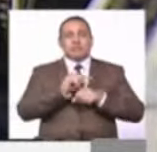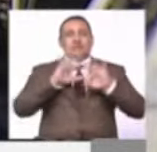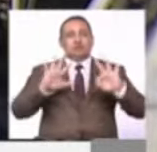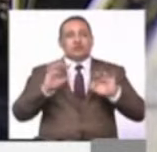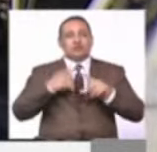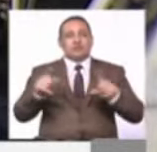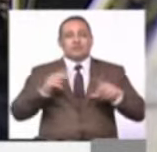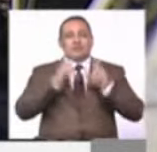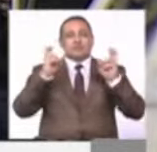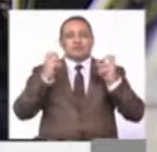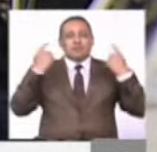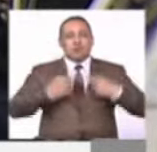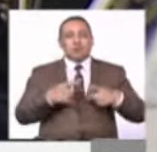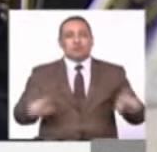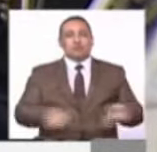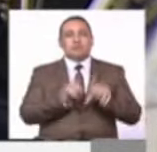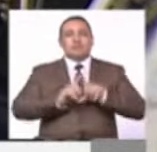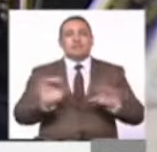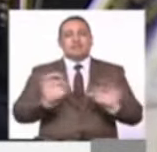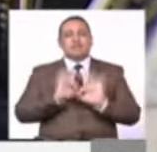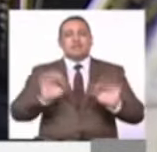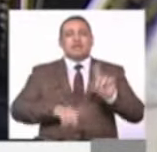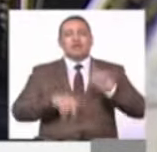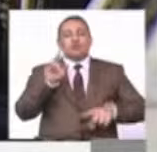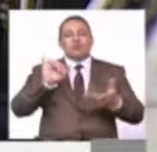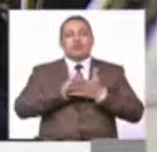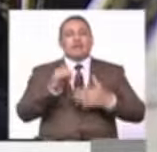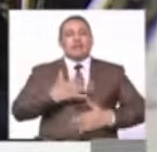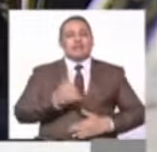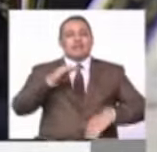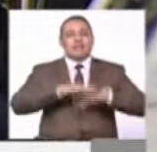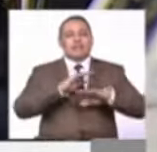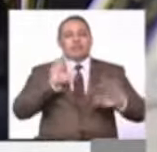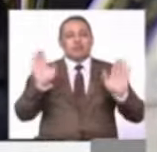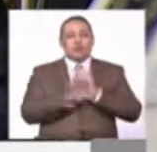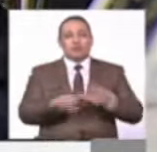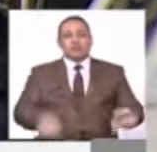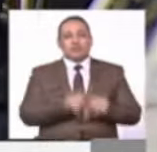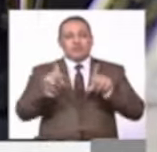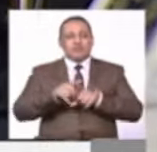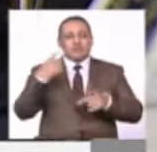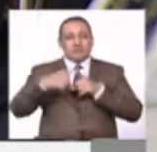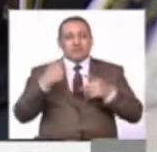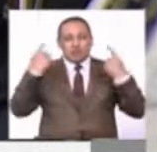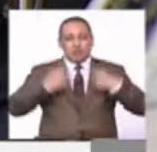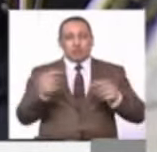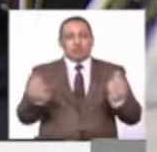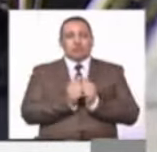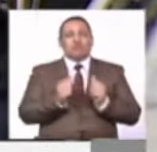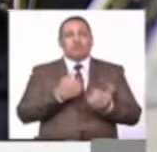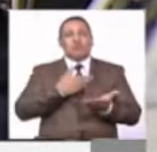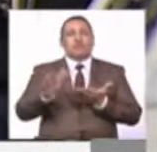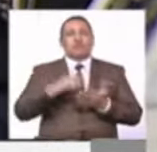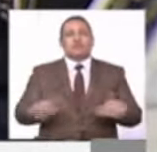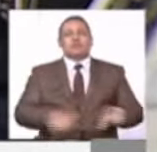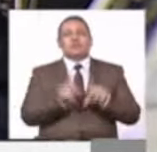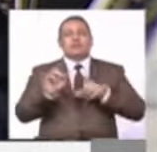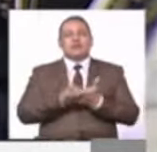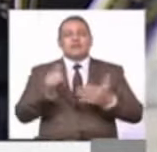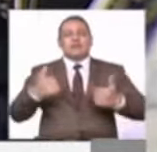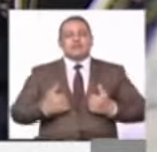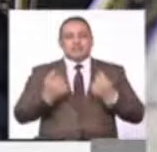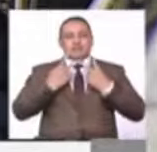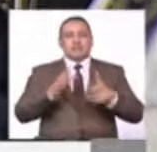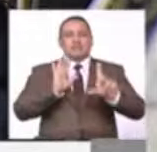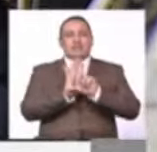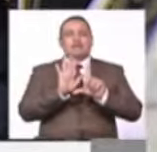causales de vacancia ningú una de las cuales es el límite de edad por lo tanto sus colegas si lo hubieran vacado habrían infringido